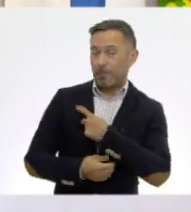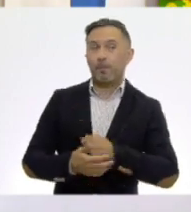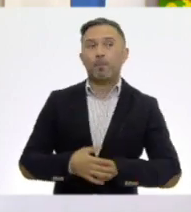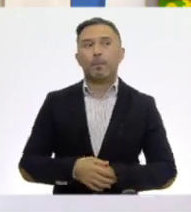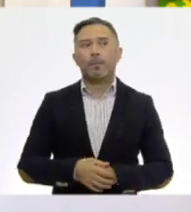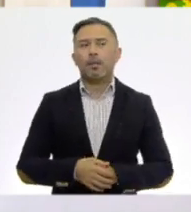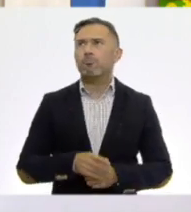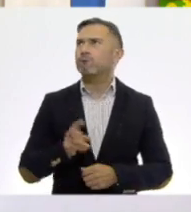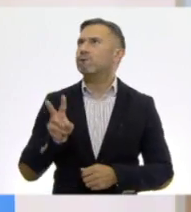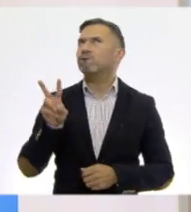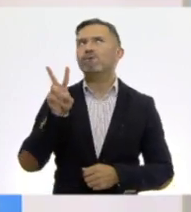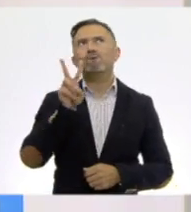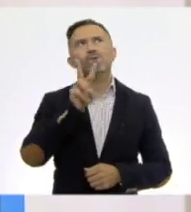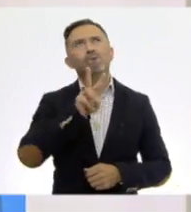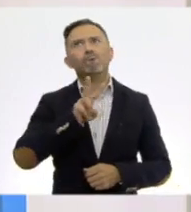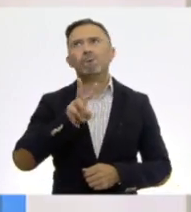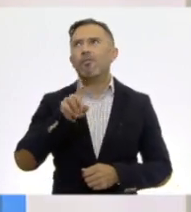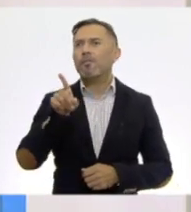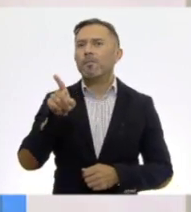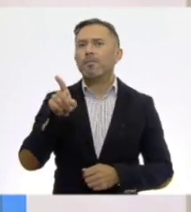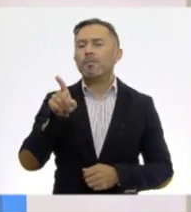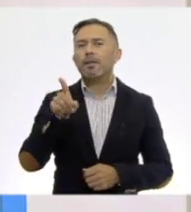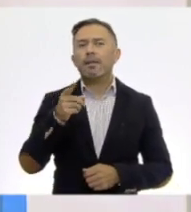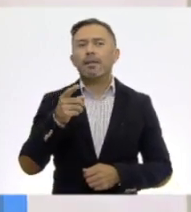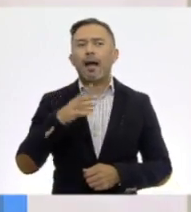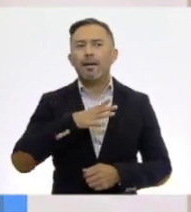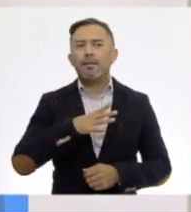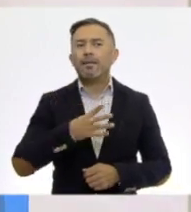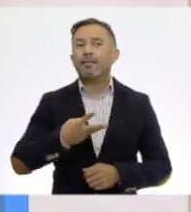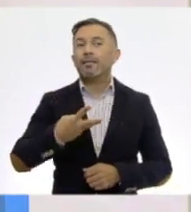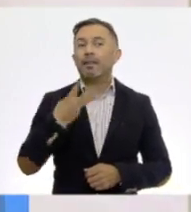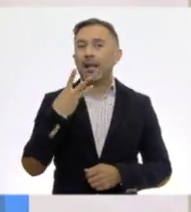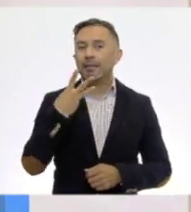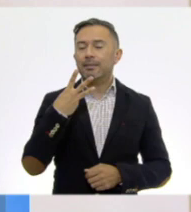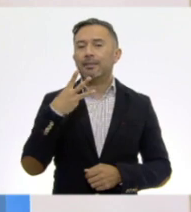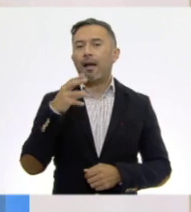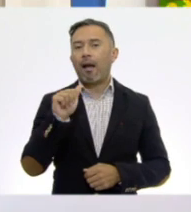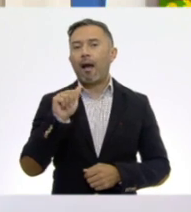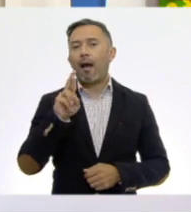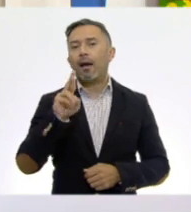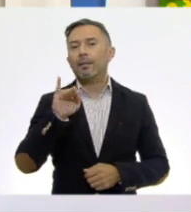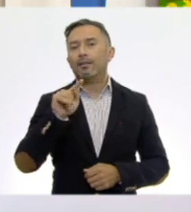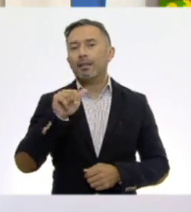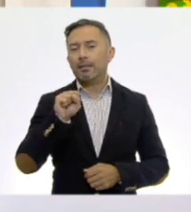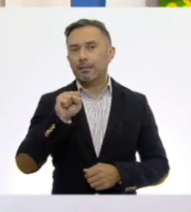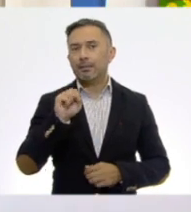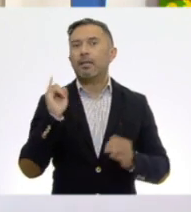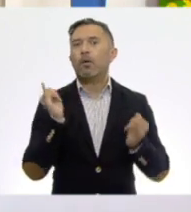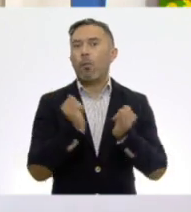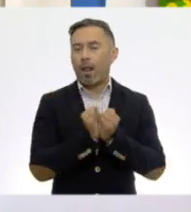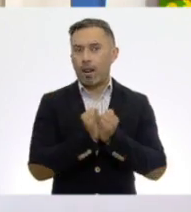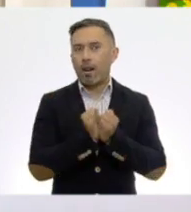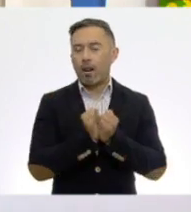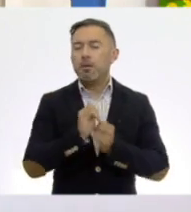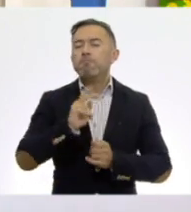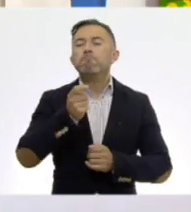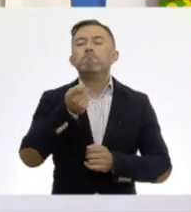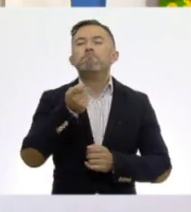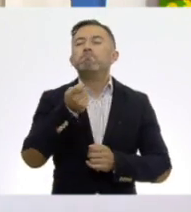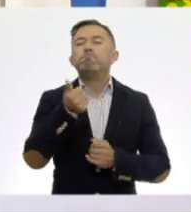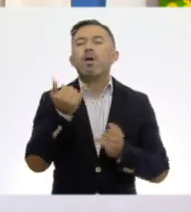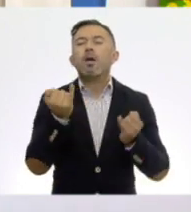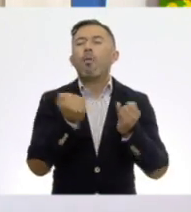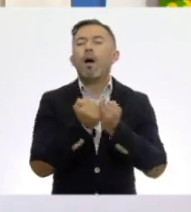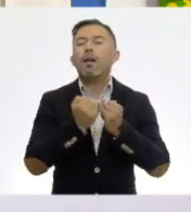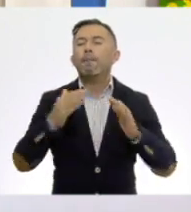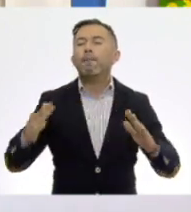aquella que tiene tres aristas iguales y parece una pirámide?